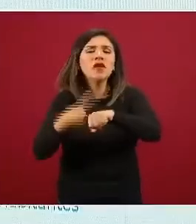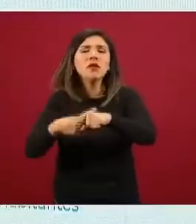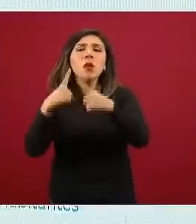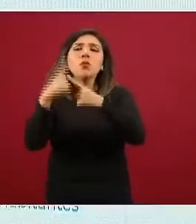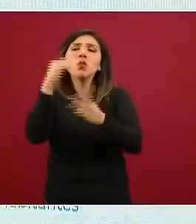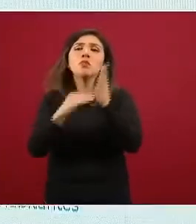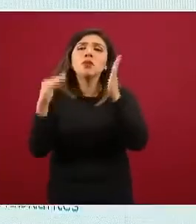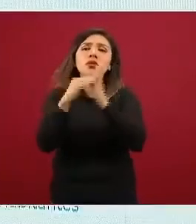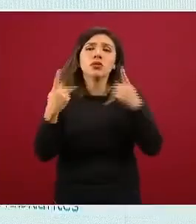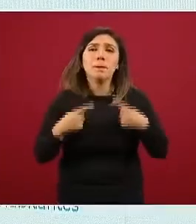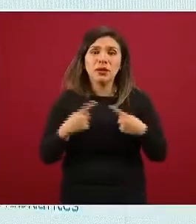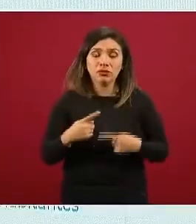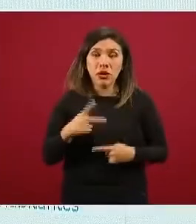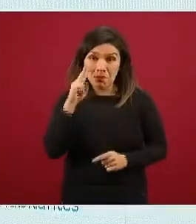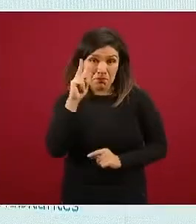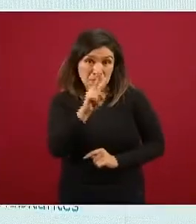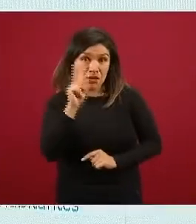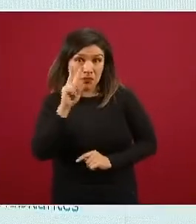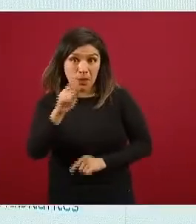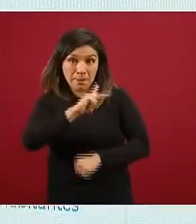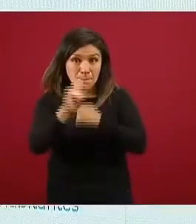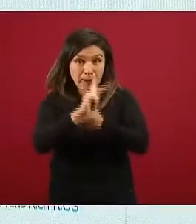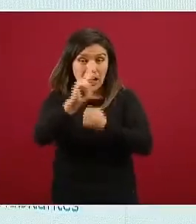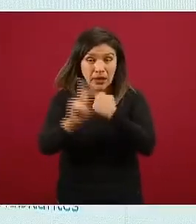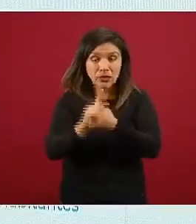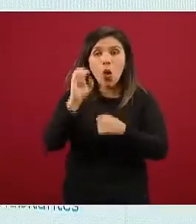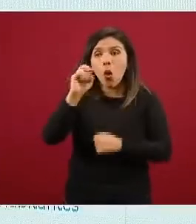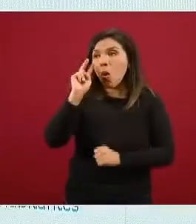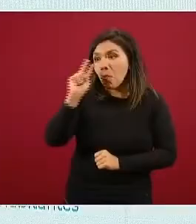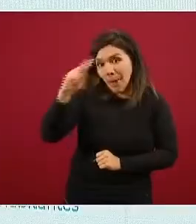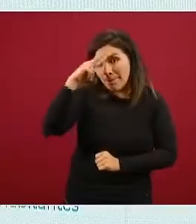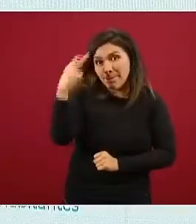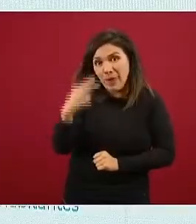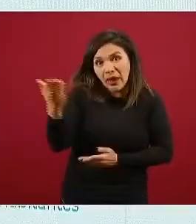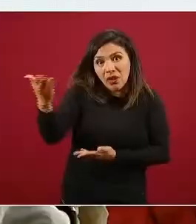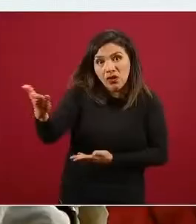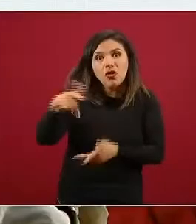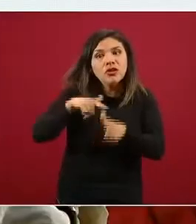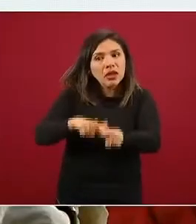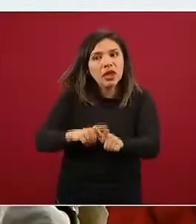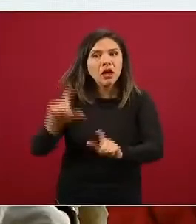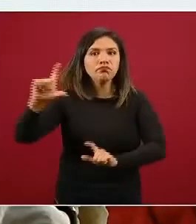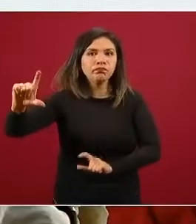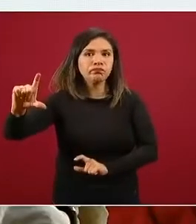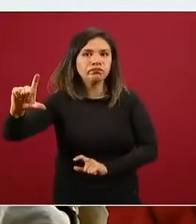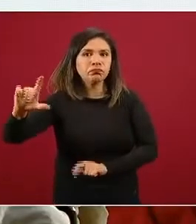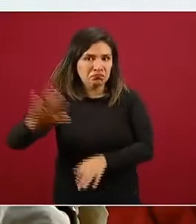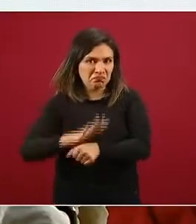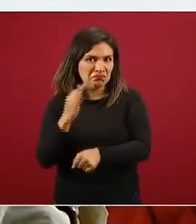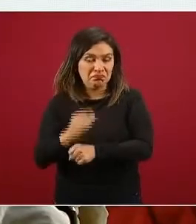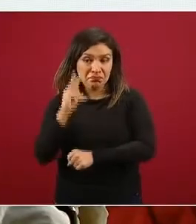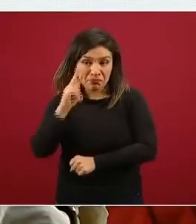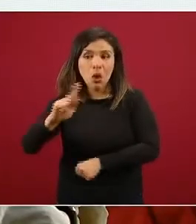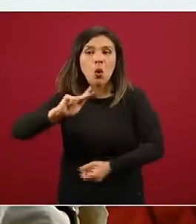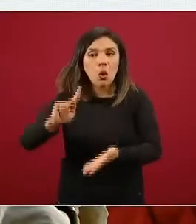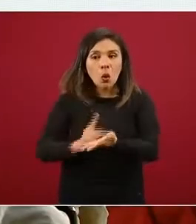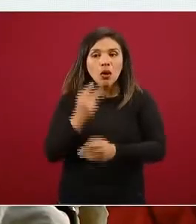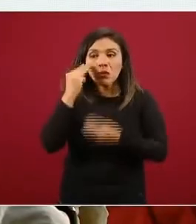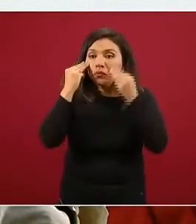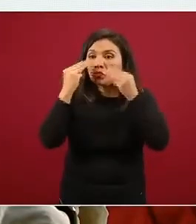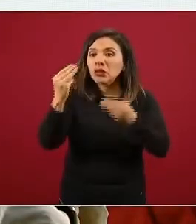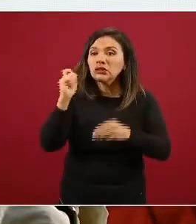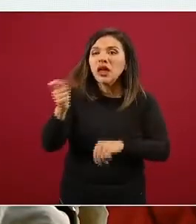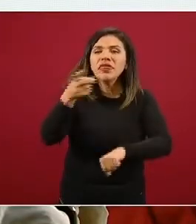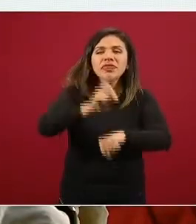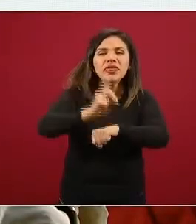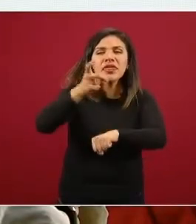habitantes, comparados con estos países o comparados con México, que nuevamente está ahí representado. Veamos nuevamente, los